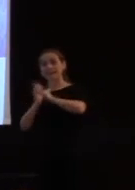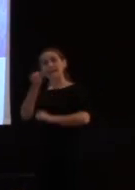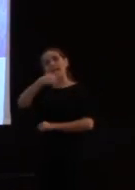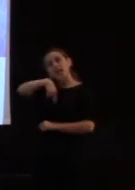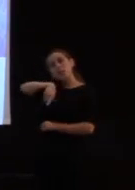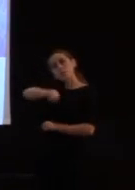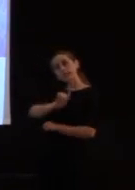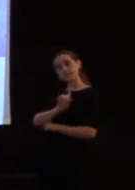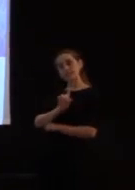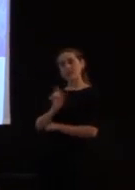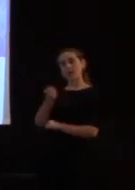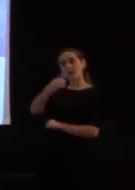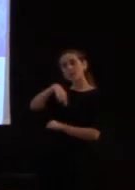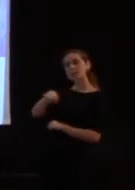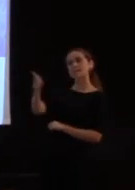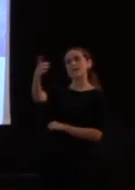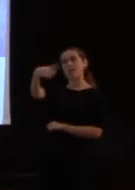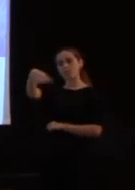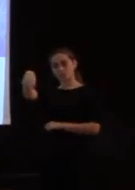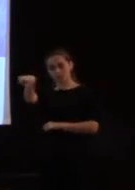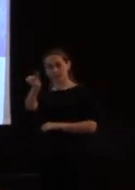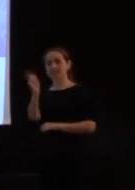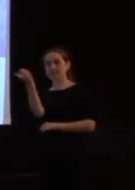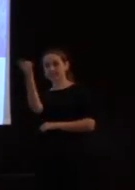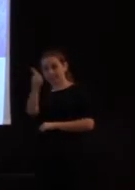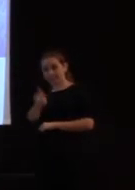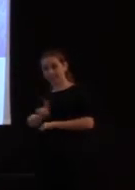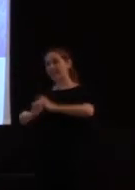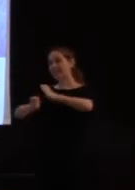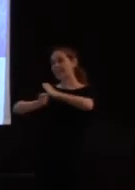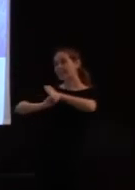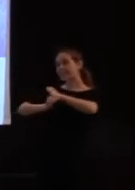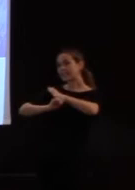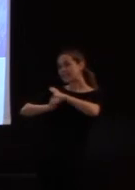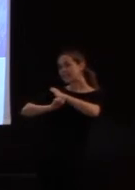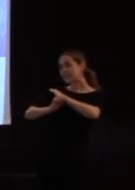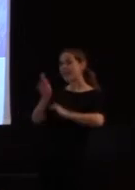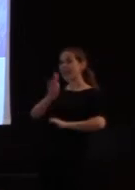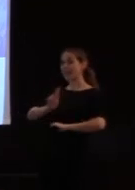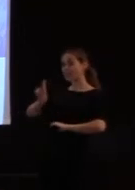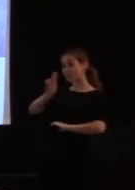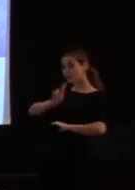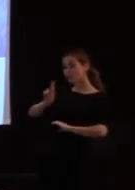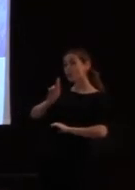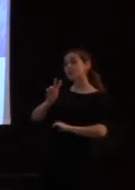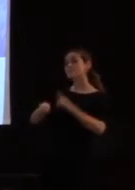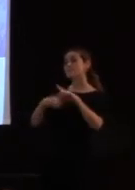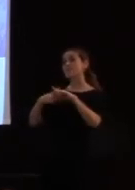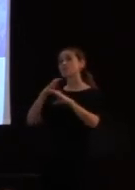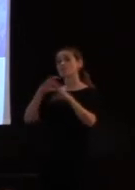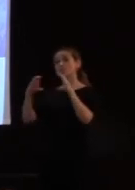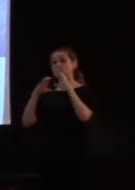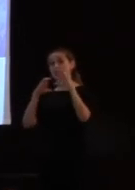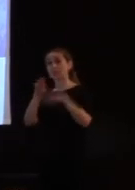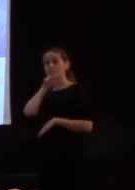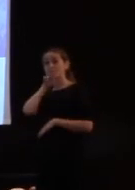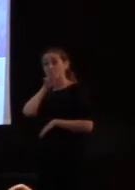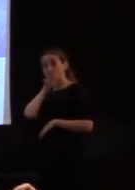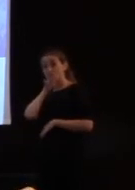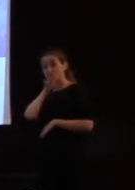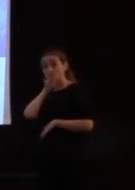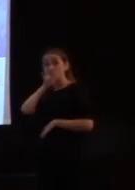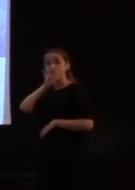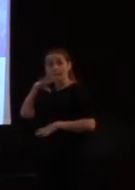nuestras, las de todos ustedes y ustedes también. Esas estrategias retóricas y comunicativas orales, realmente